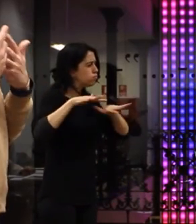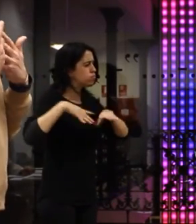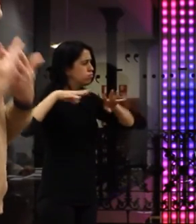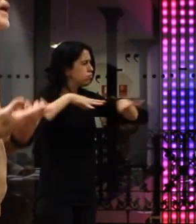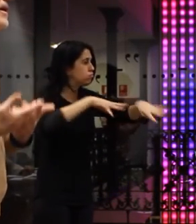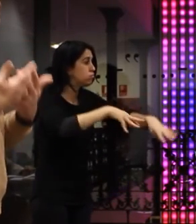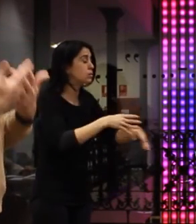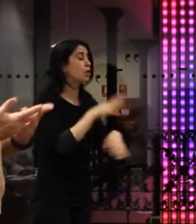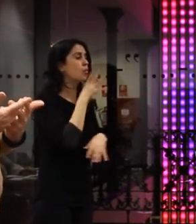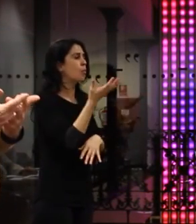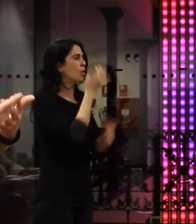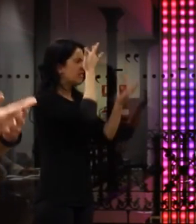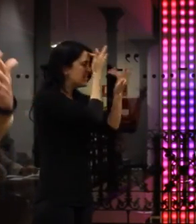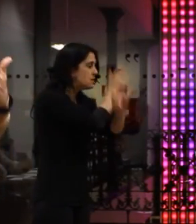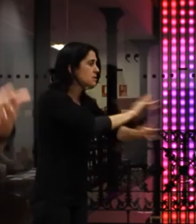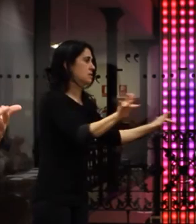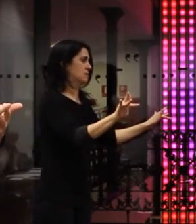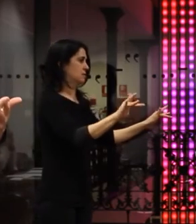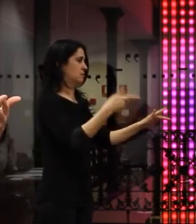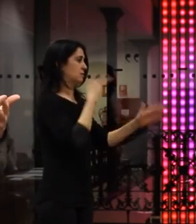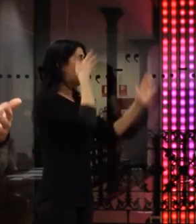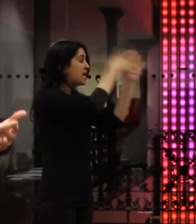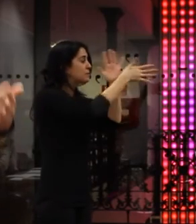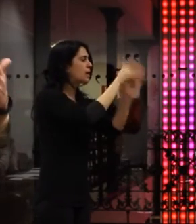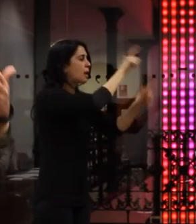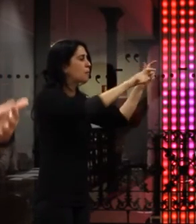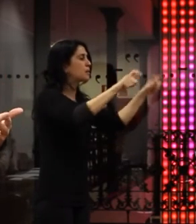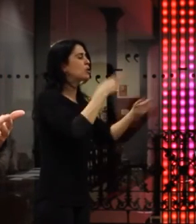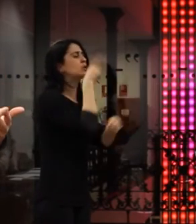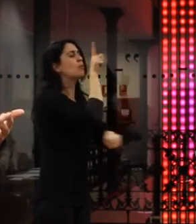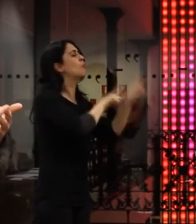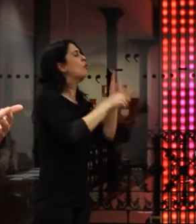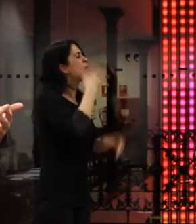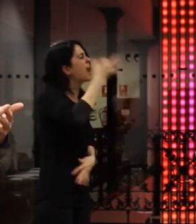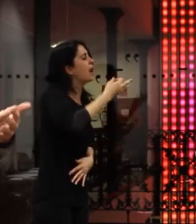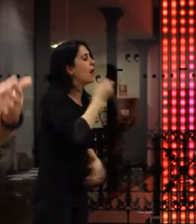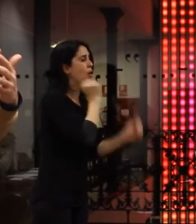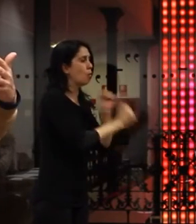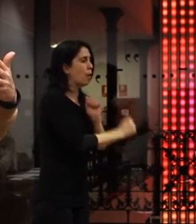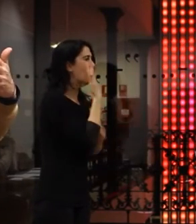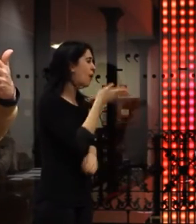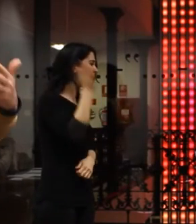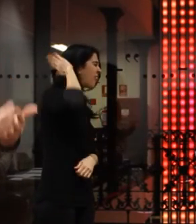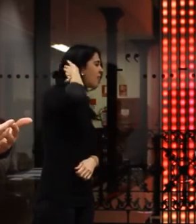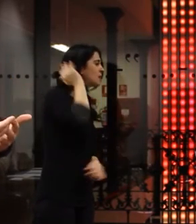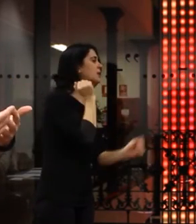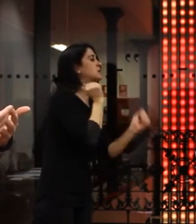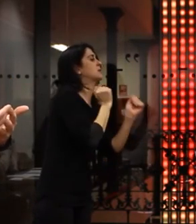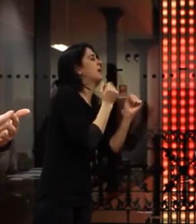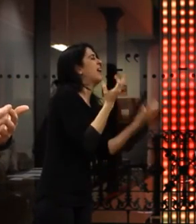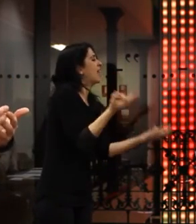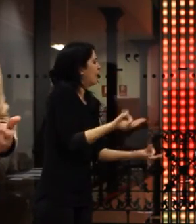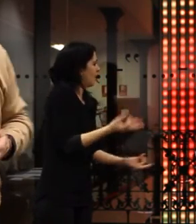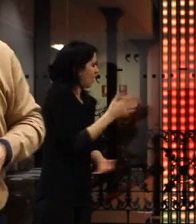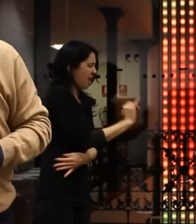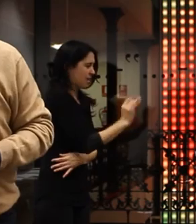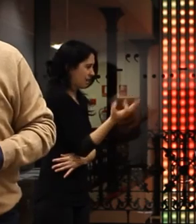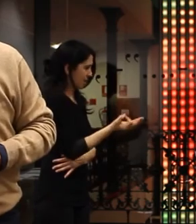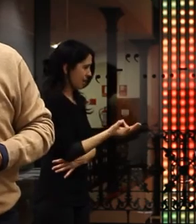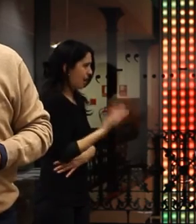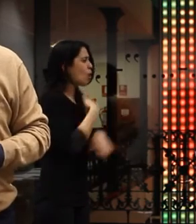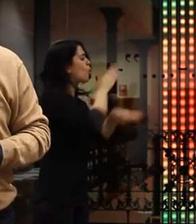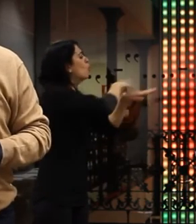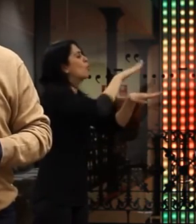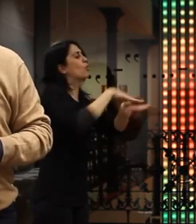poder explicarle a la gente qué hay detrás, cuáles son las causas, cuáles son los culpables, ¿no? Yo estaba